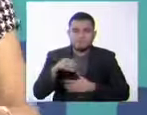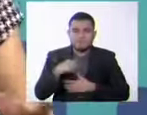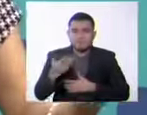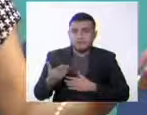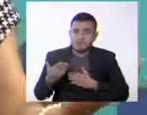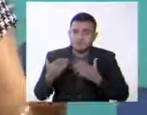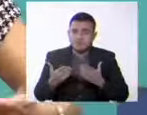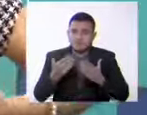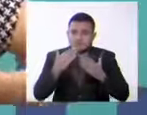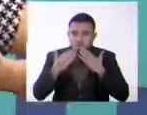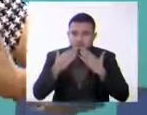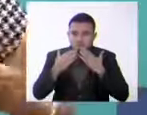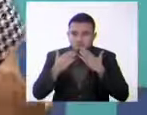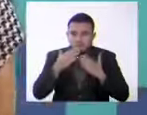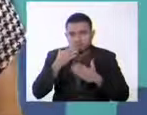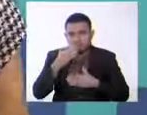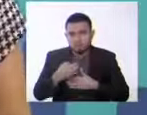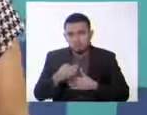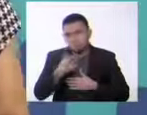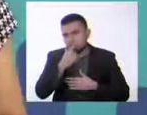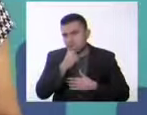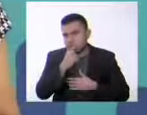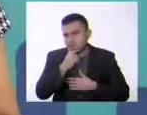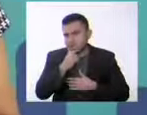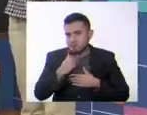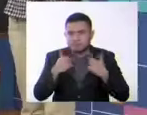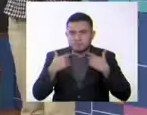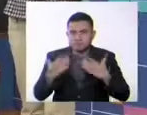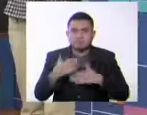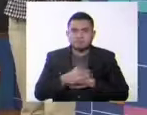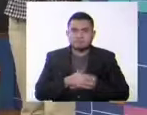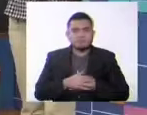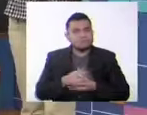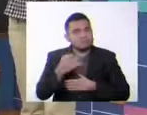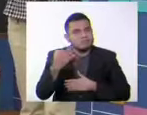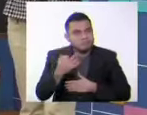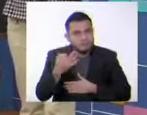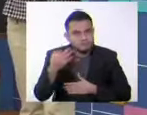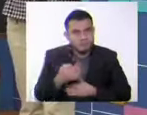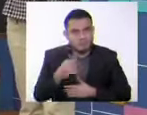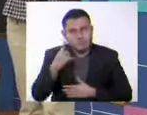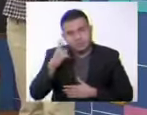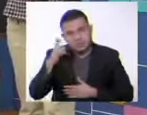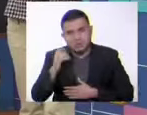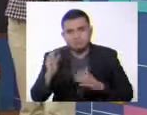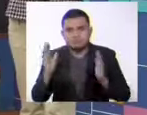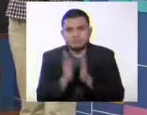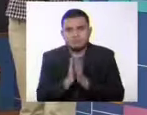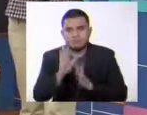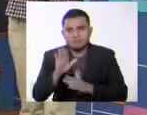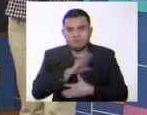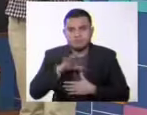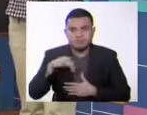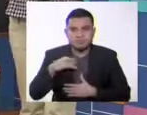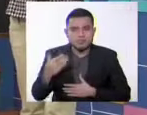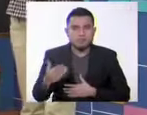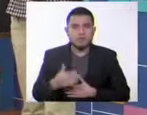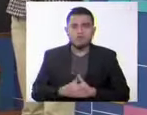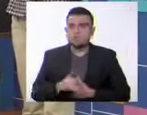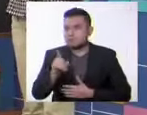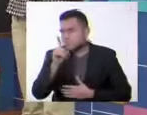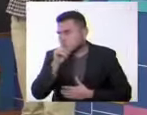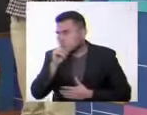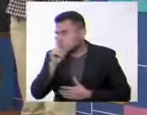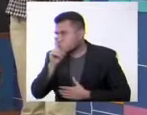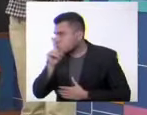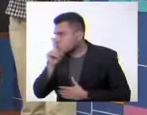expliquen, digamos, las dudas que se encuentren. Además, por favor, recuerden pedir a sus familiares que les ayuden a guardar silencio